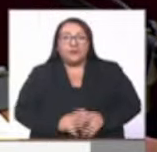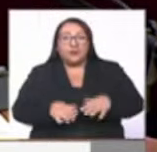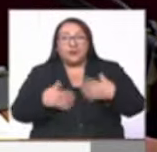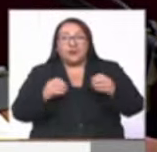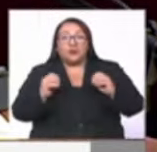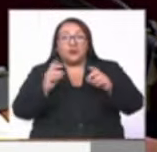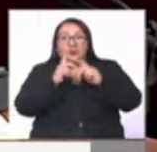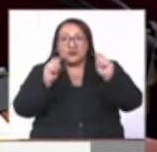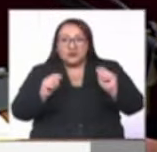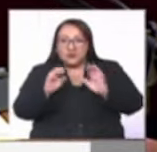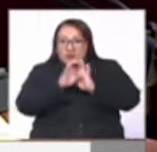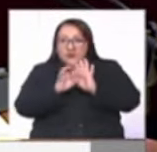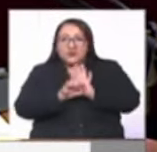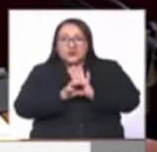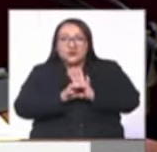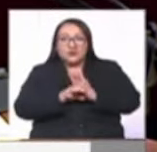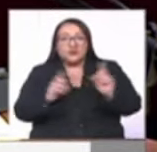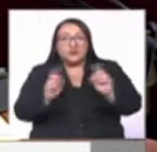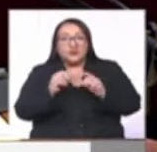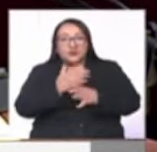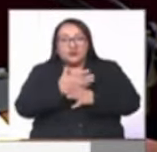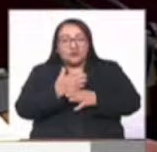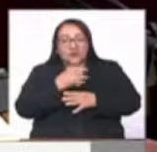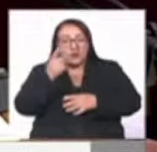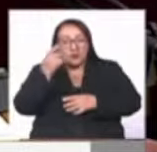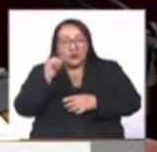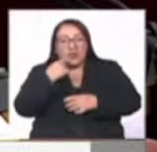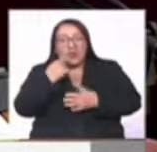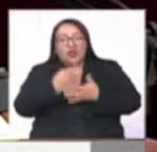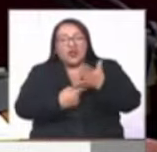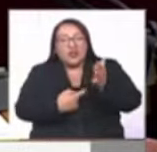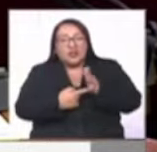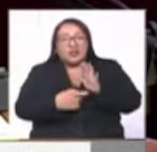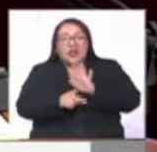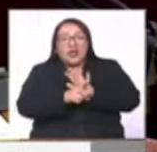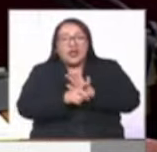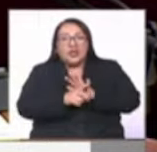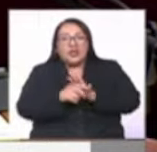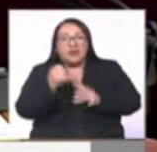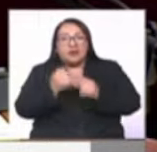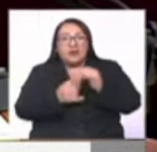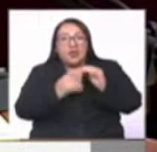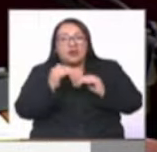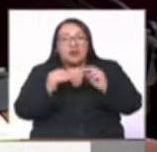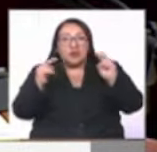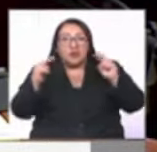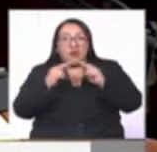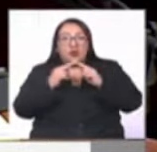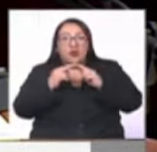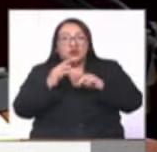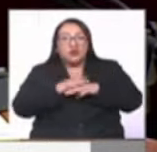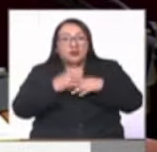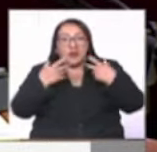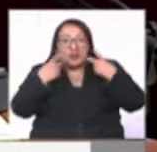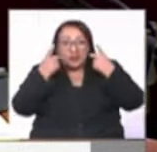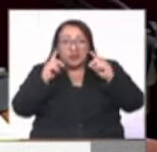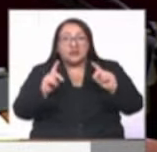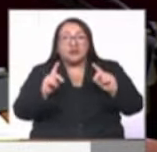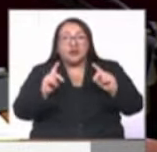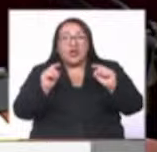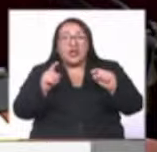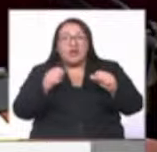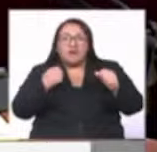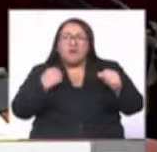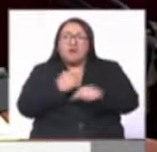destituyeron por no compartir una interpretación y finalmente hay que evaluar el impacto de la decisión el